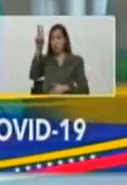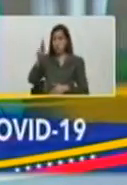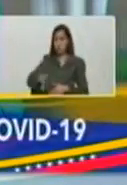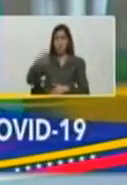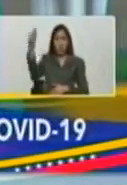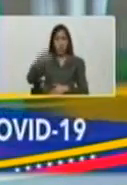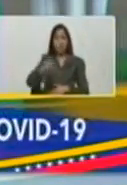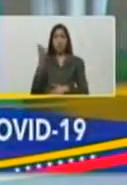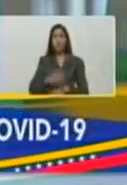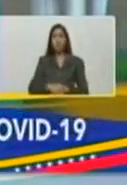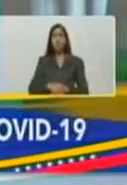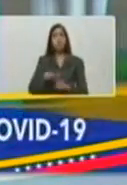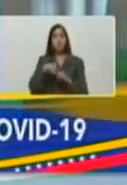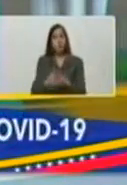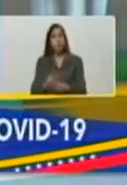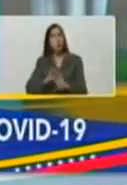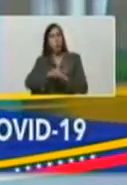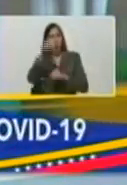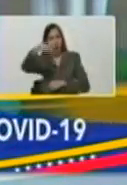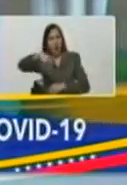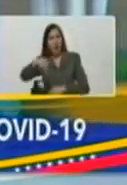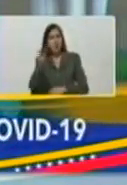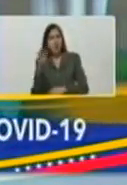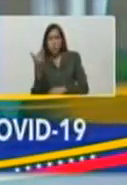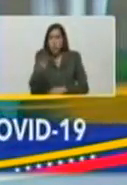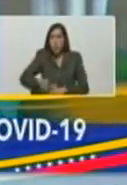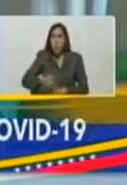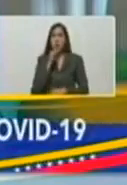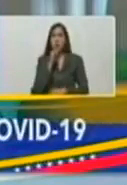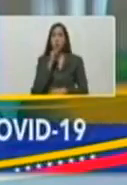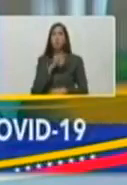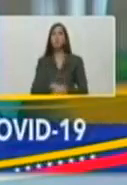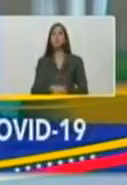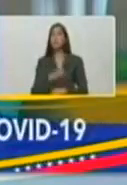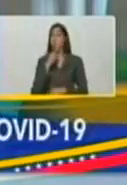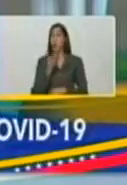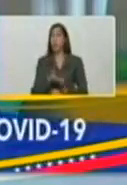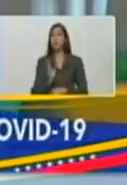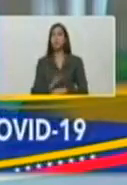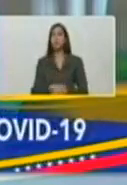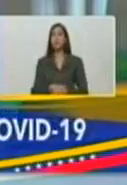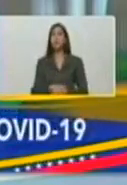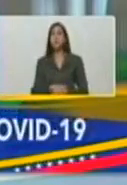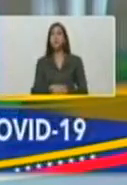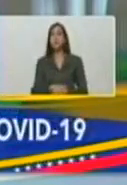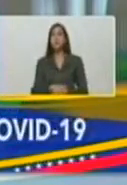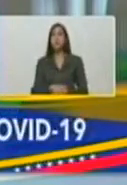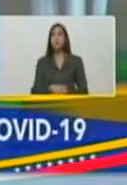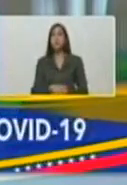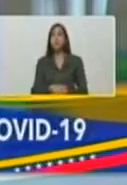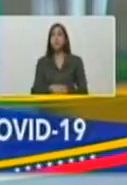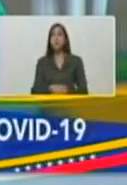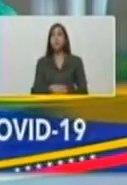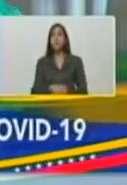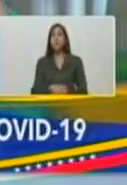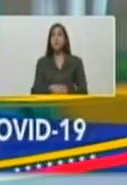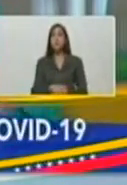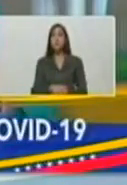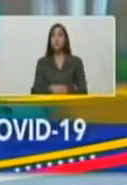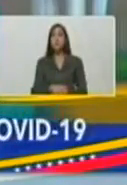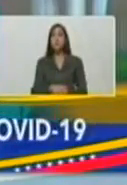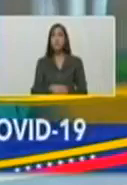informe de la situación actual del COVID en Venezuela. Muy importante, buenas noticias. Buenas noticias.